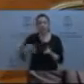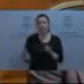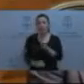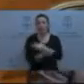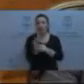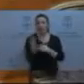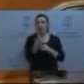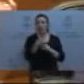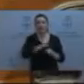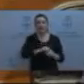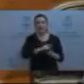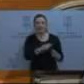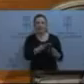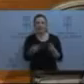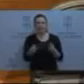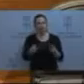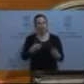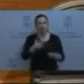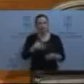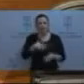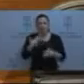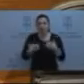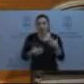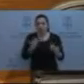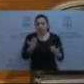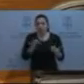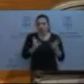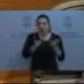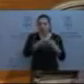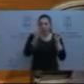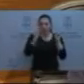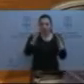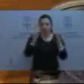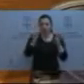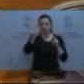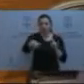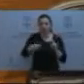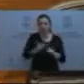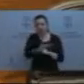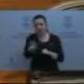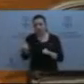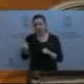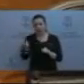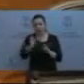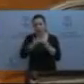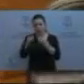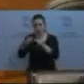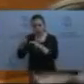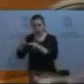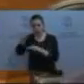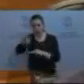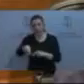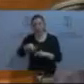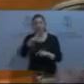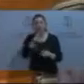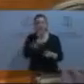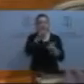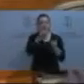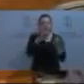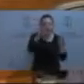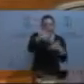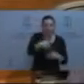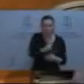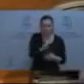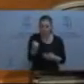de desasosiego en el cómputo global de la comunidad educativa y también del resto de fuerzas políticas. Porque nos falta información, nos